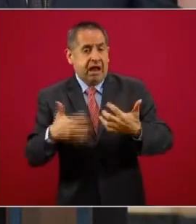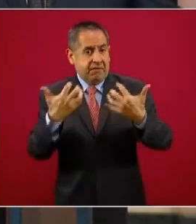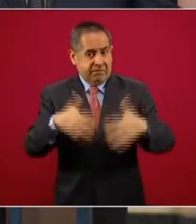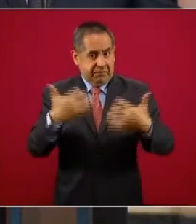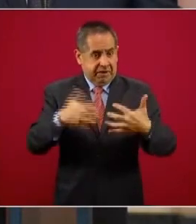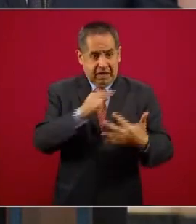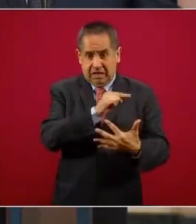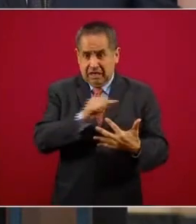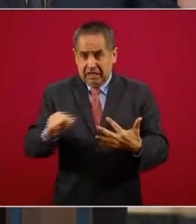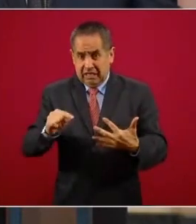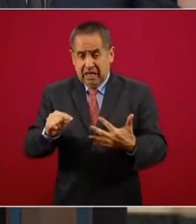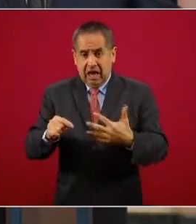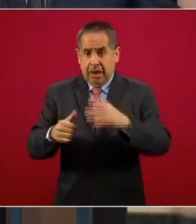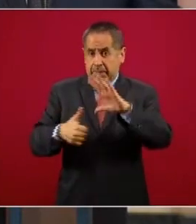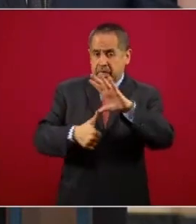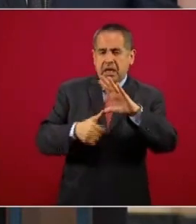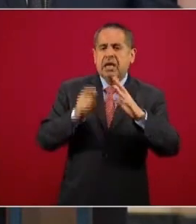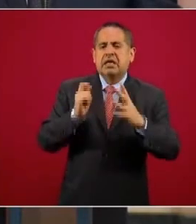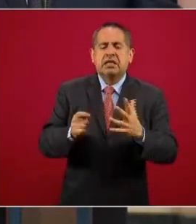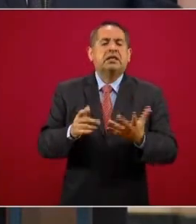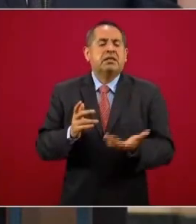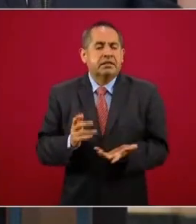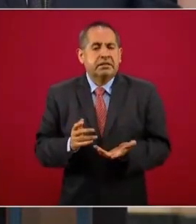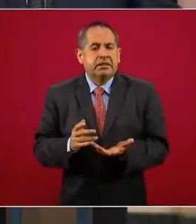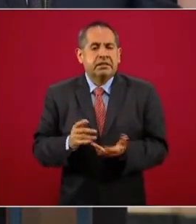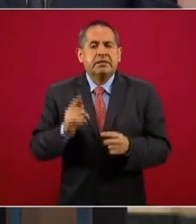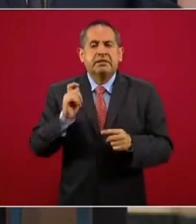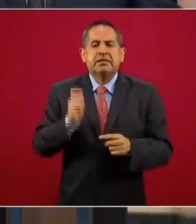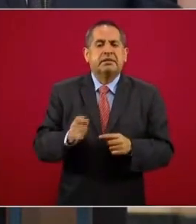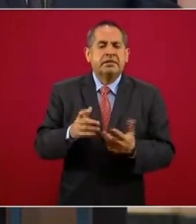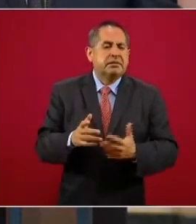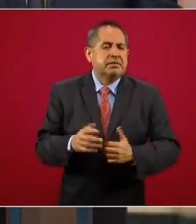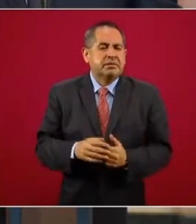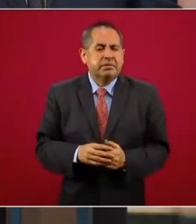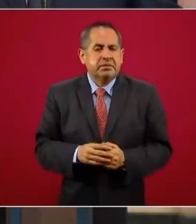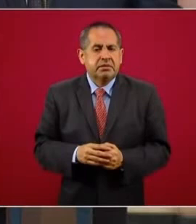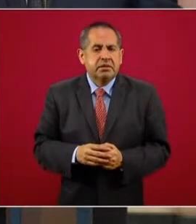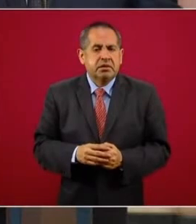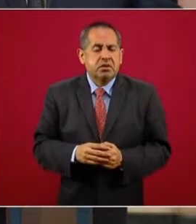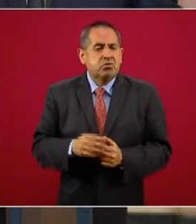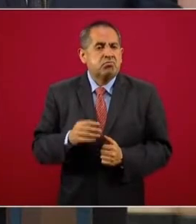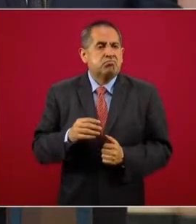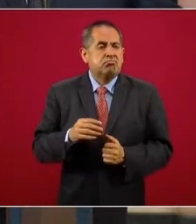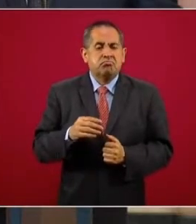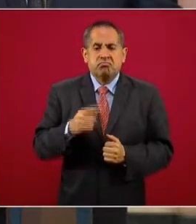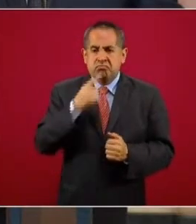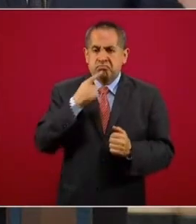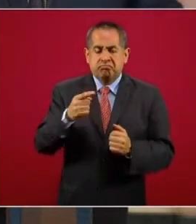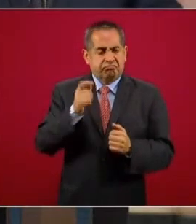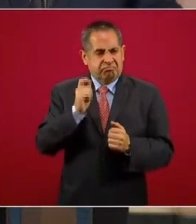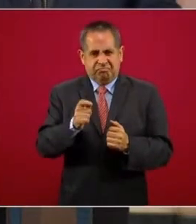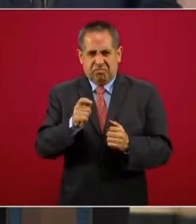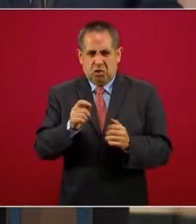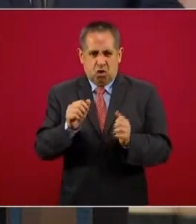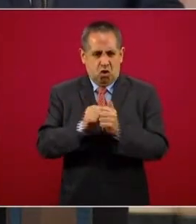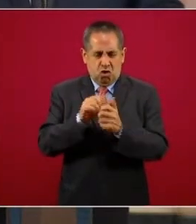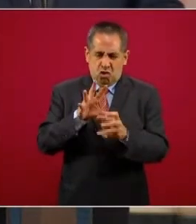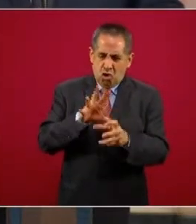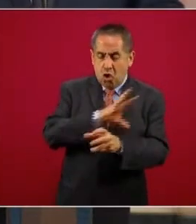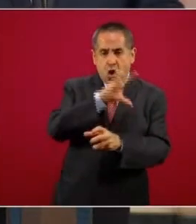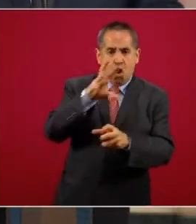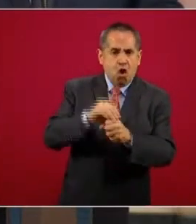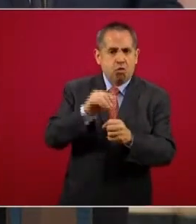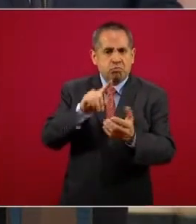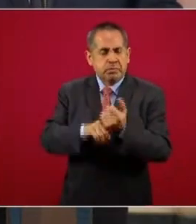norte deben de tener un elevado contenido